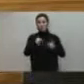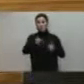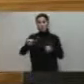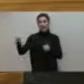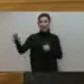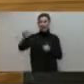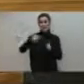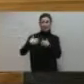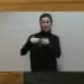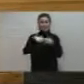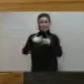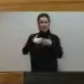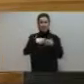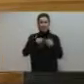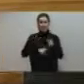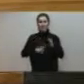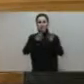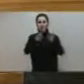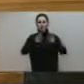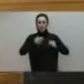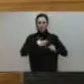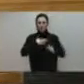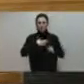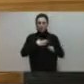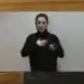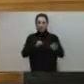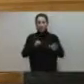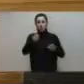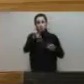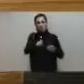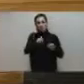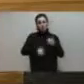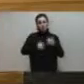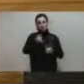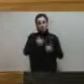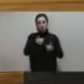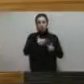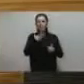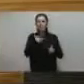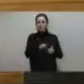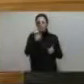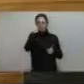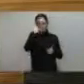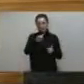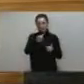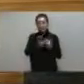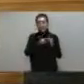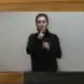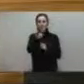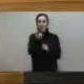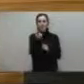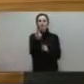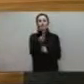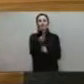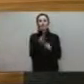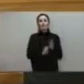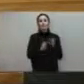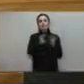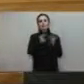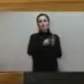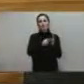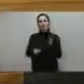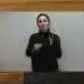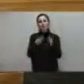asiática a través de la especialización en nichos de mercado competitivos, siendo su valor añadido esencial la sofisticación, la tecnología